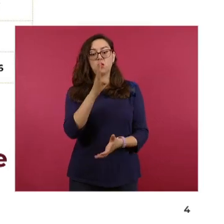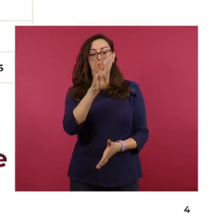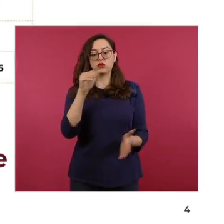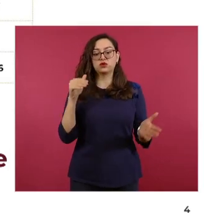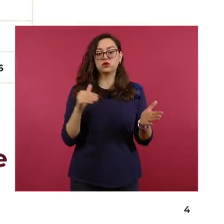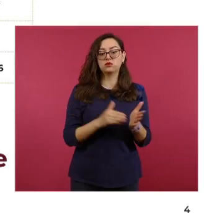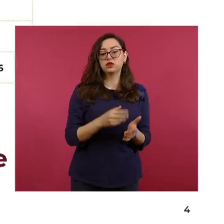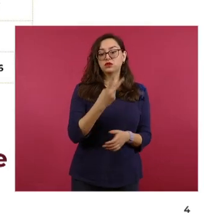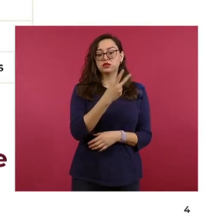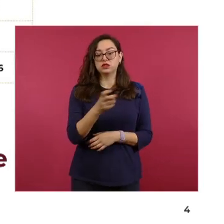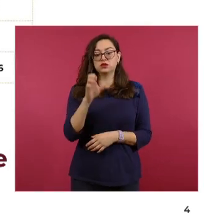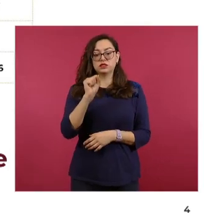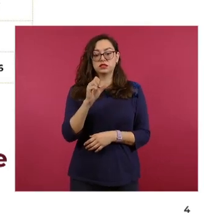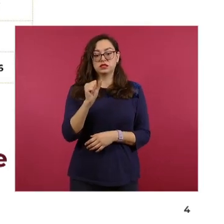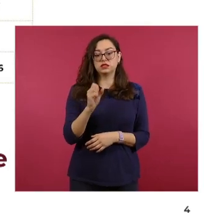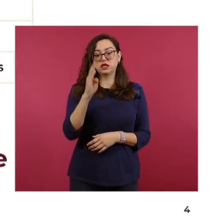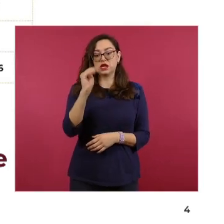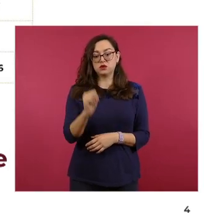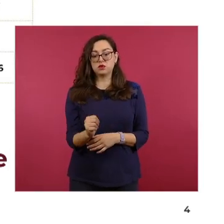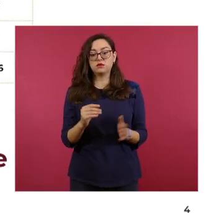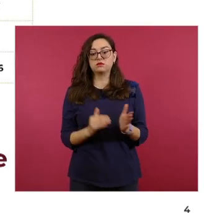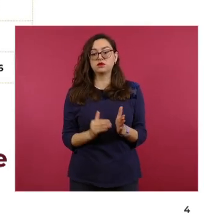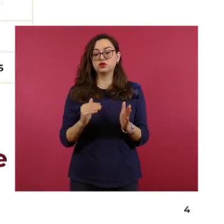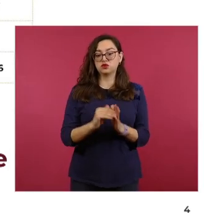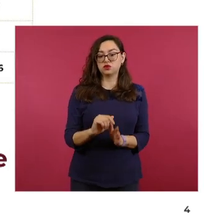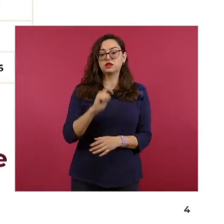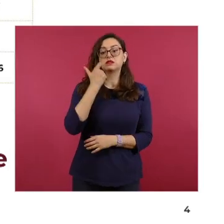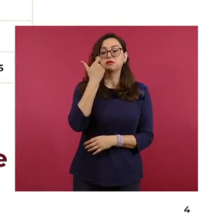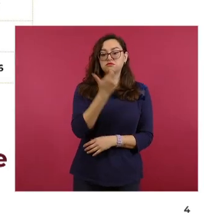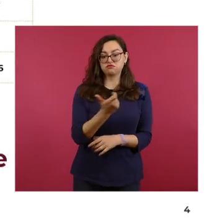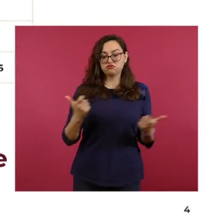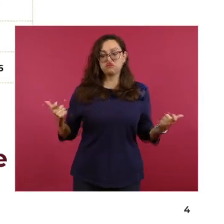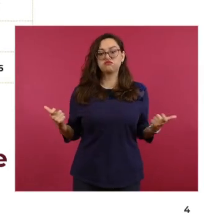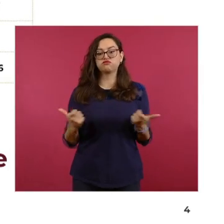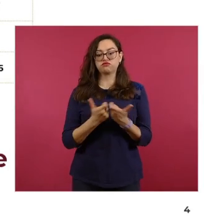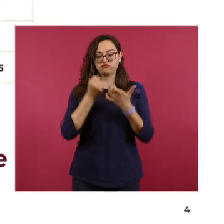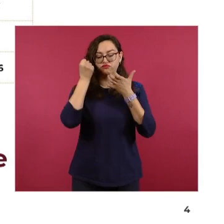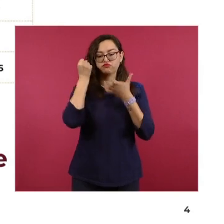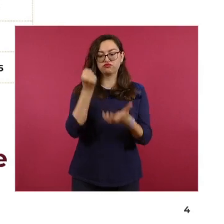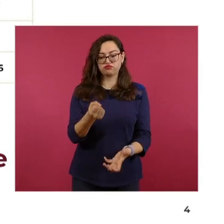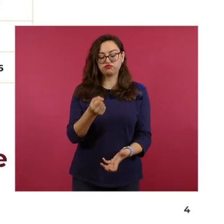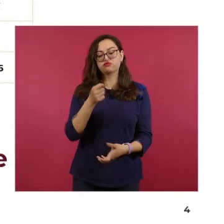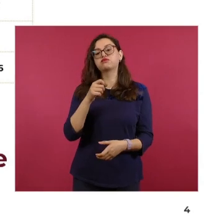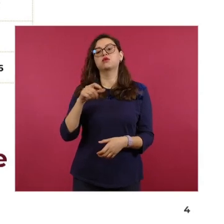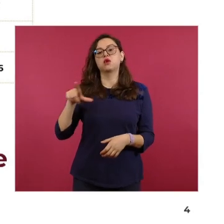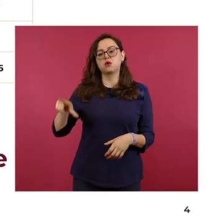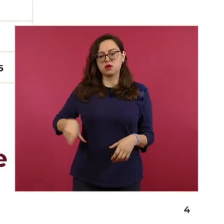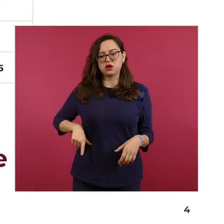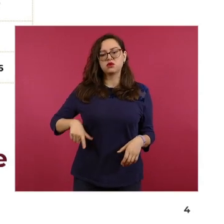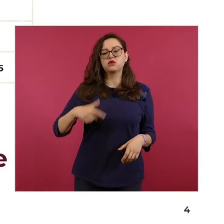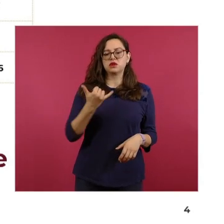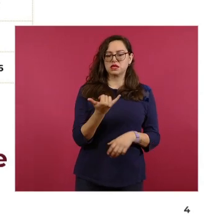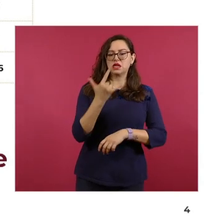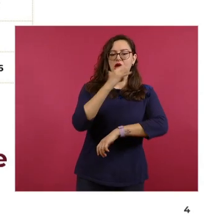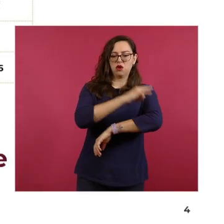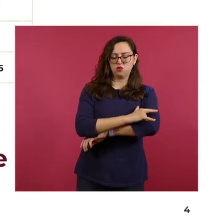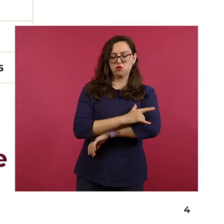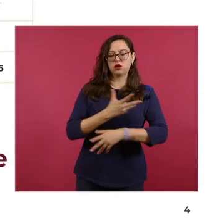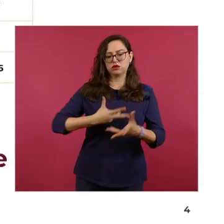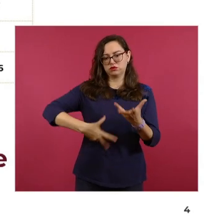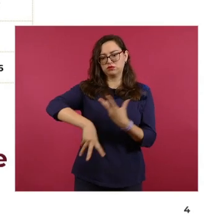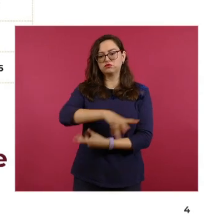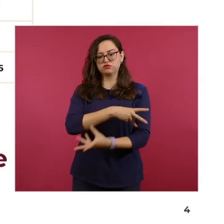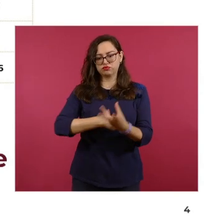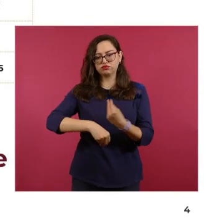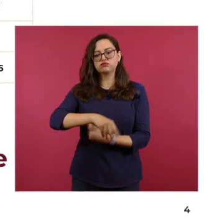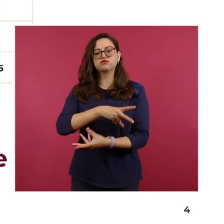4.269.9 millones de pesos entre recursos fiscales y recursos autogenerados. Durante el ejercicio de esta